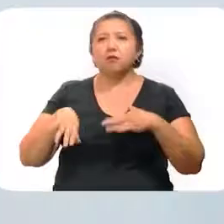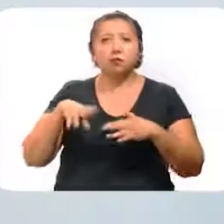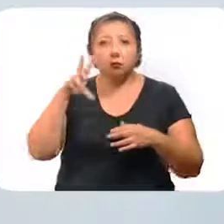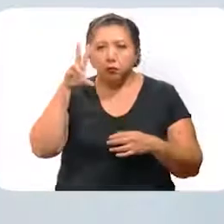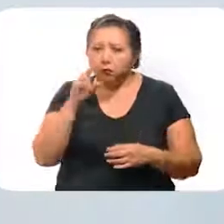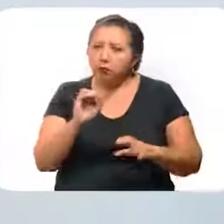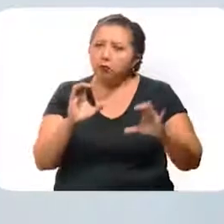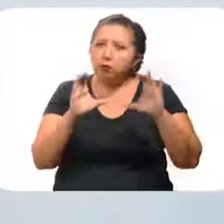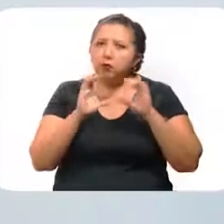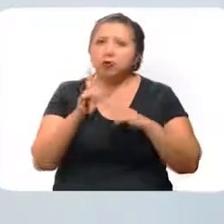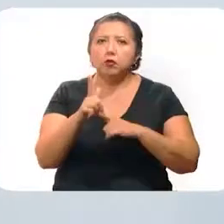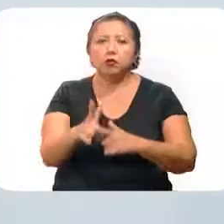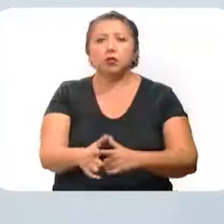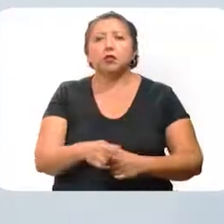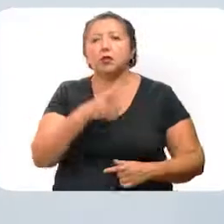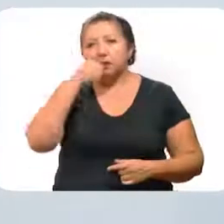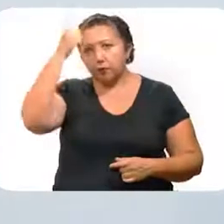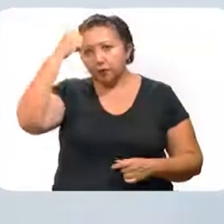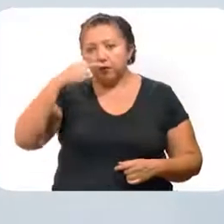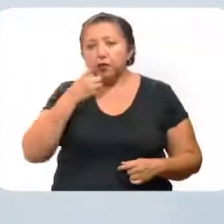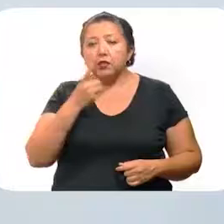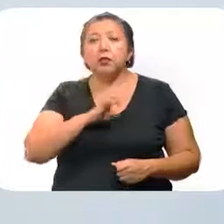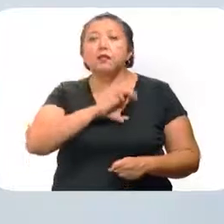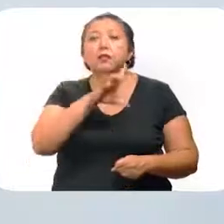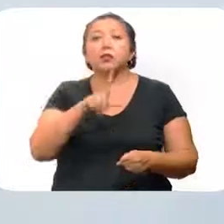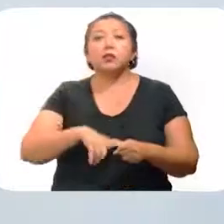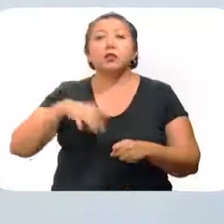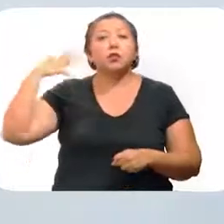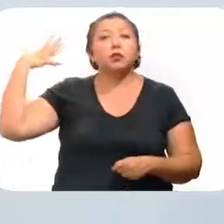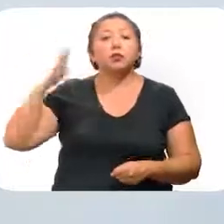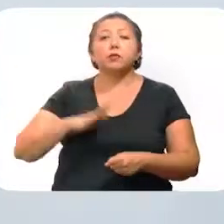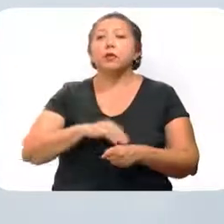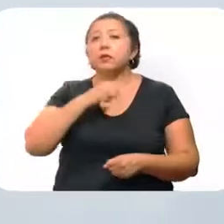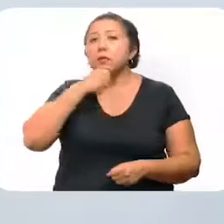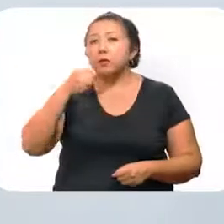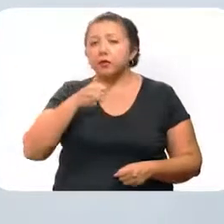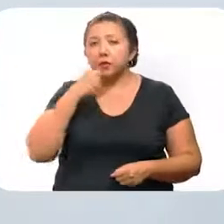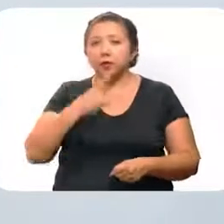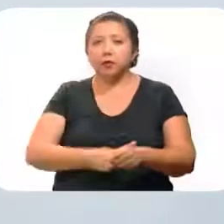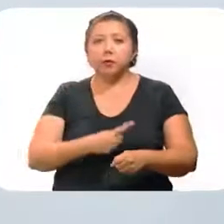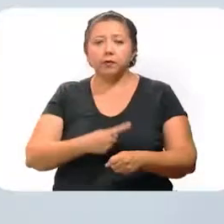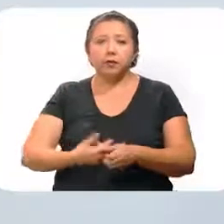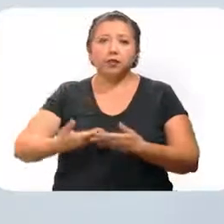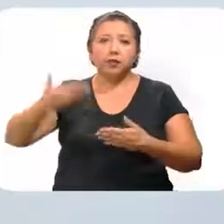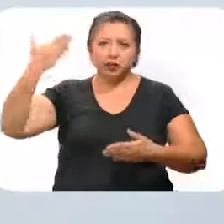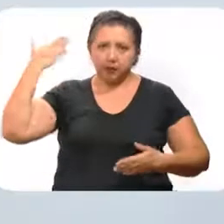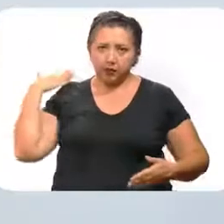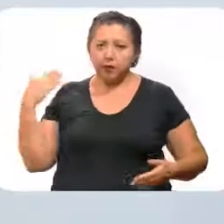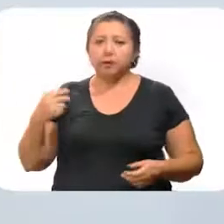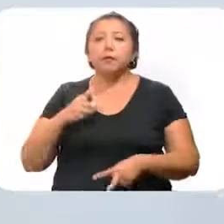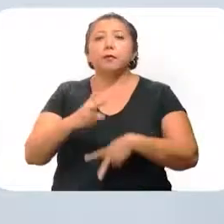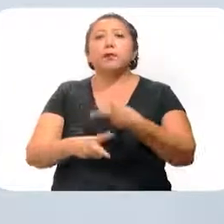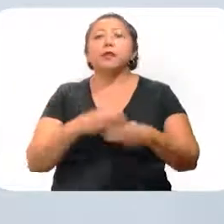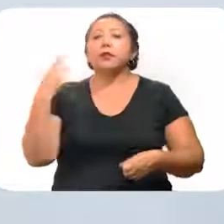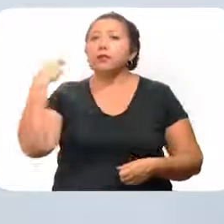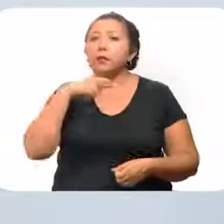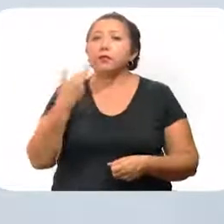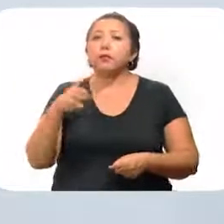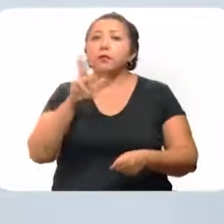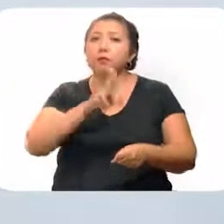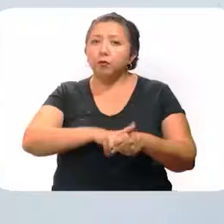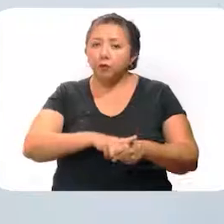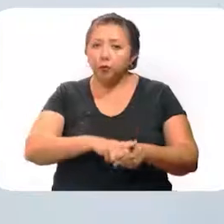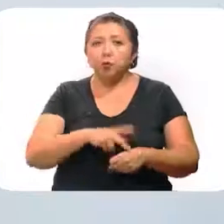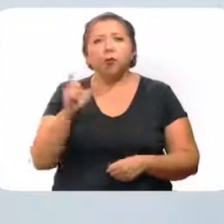guardia. Es muy importante que todos, en especial los adultos mayores o personas con enfermedades previas, acudan de inmediato al